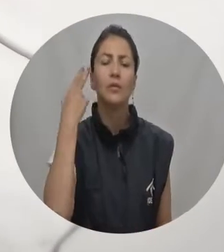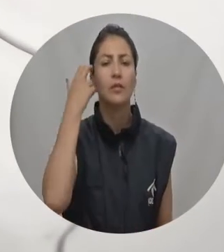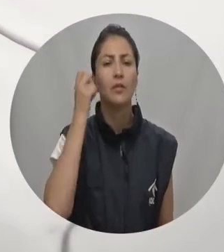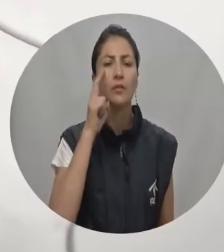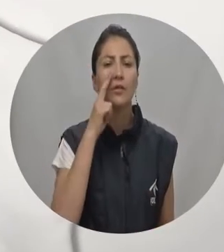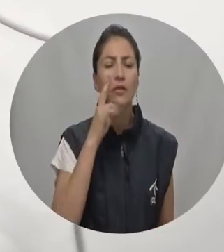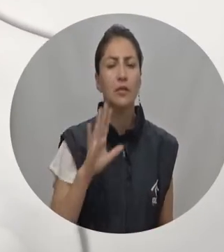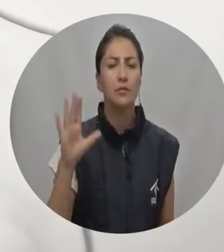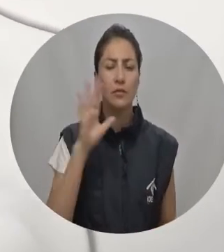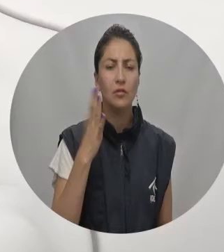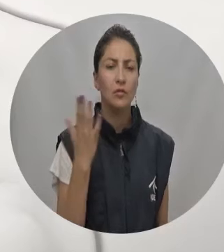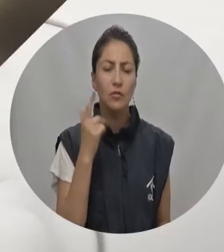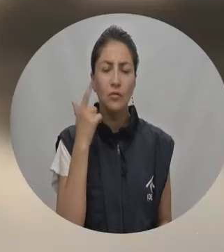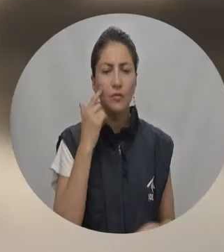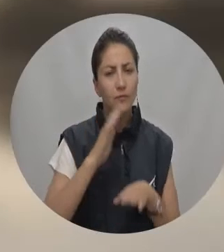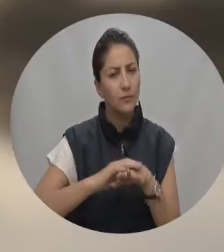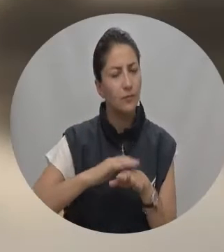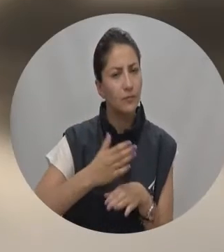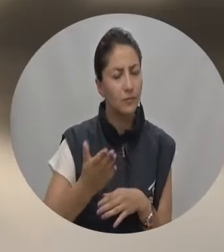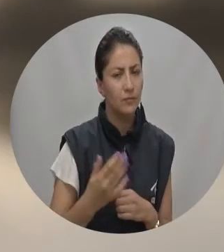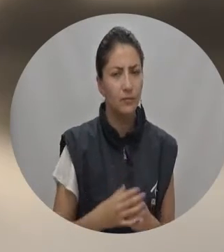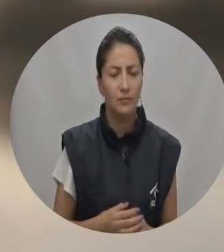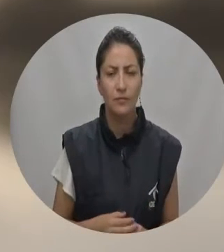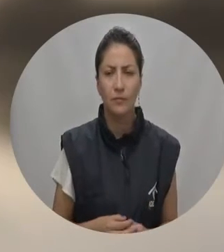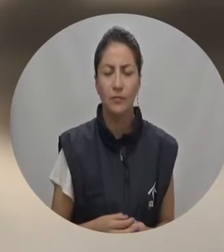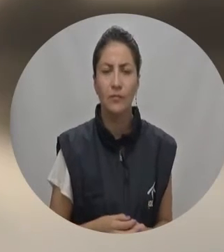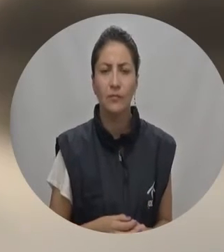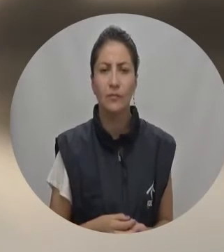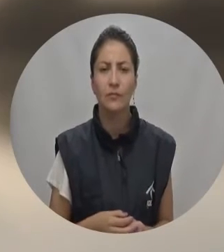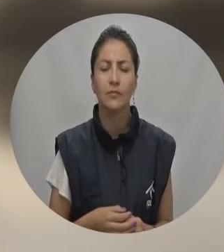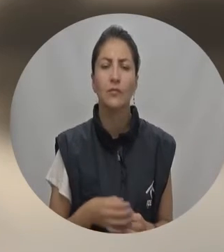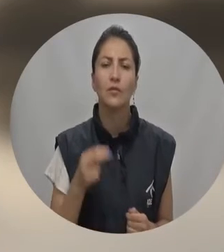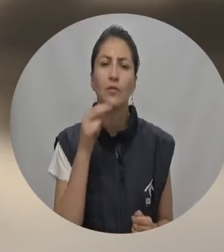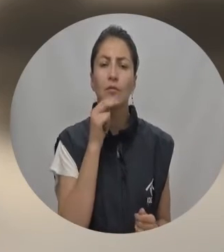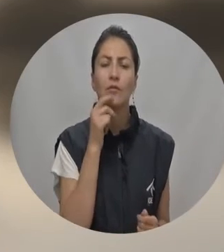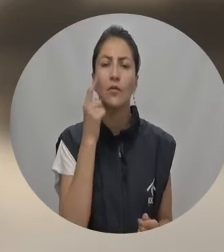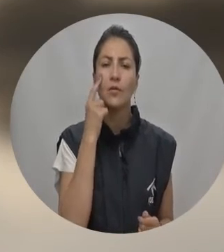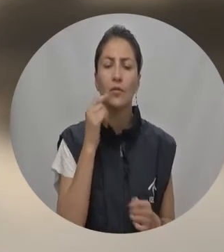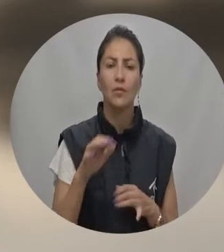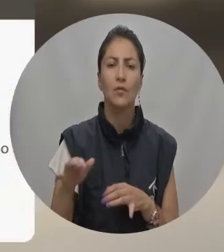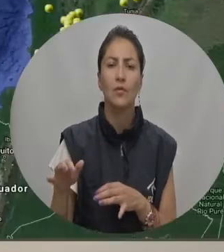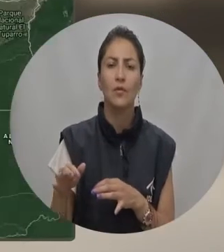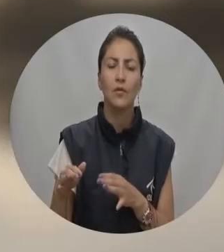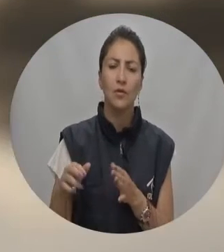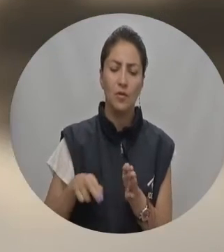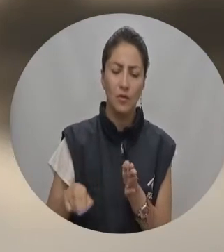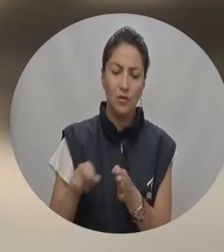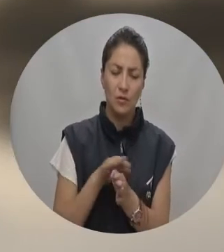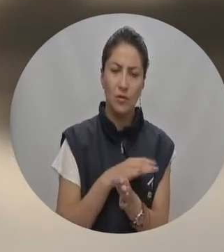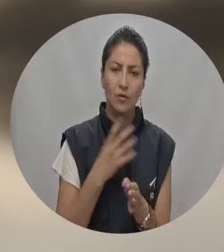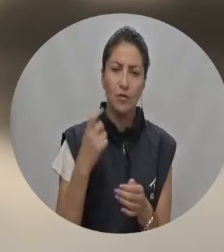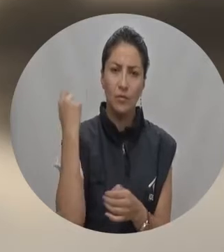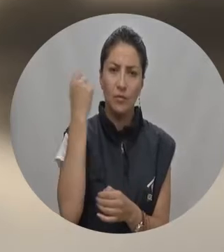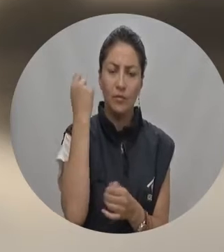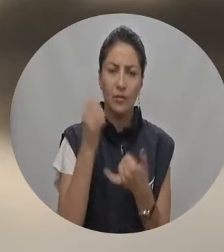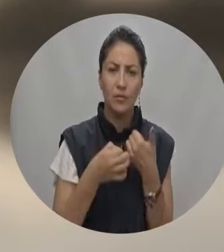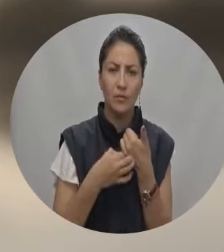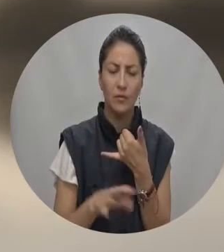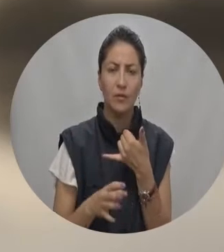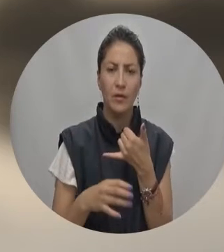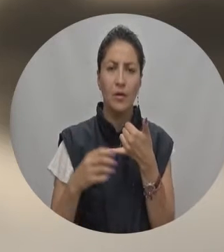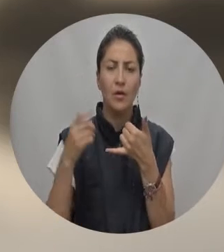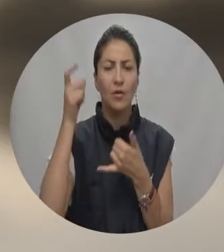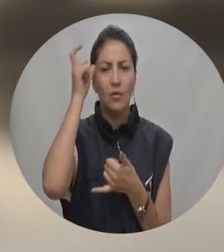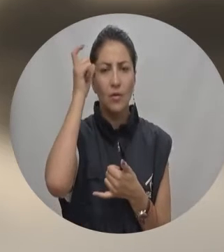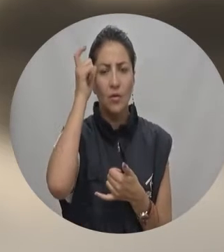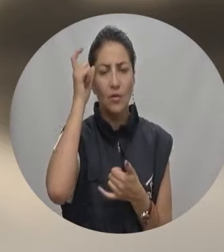capital. Mucha atención a las principales alertas a nivel nacional. Alerta roja por desbordamientos en ríos